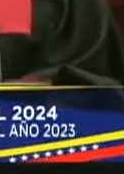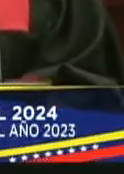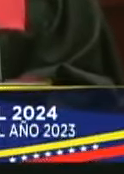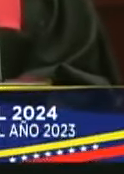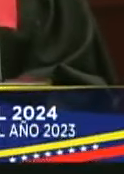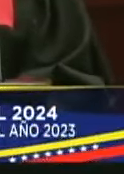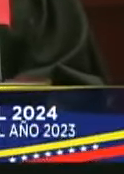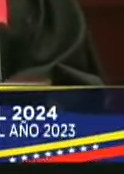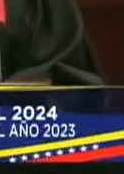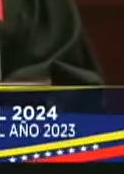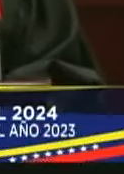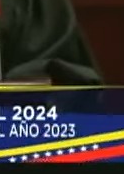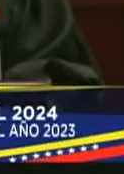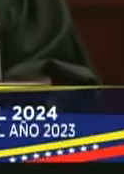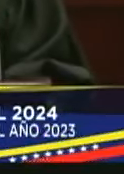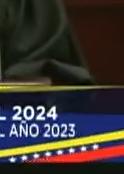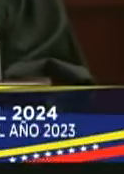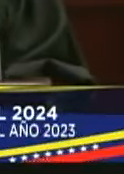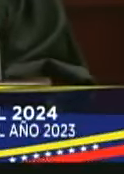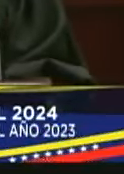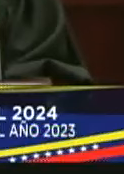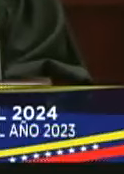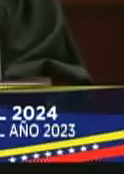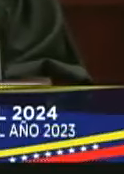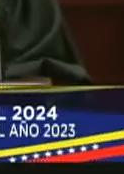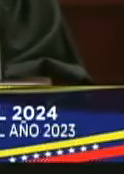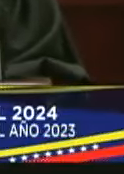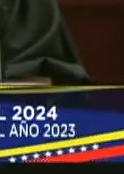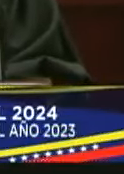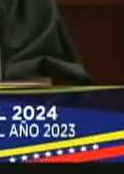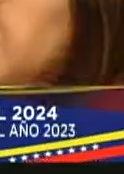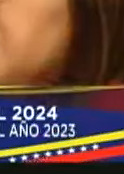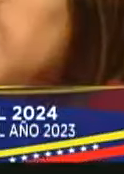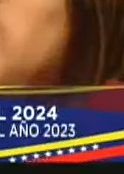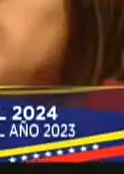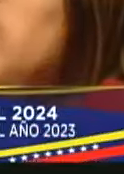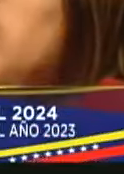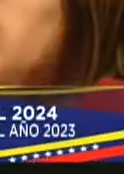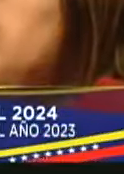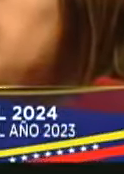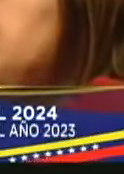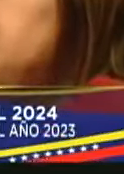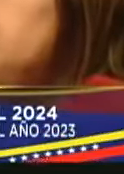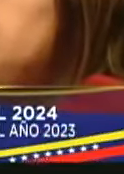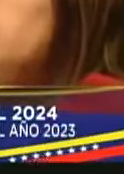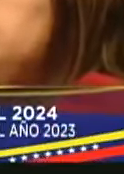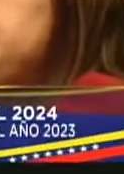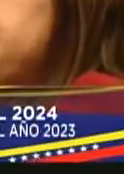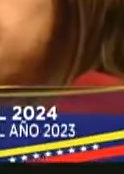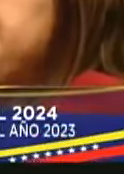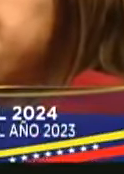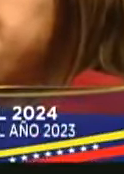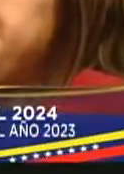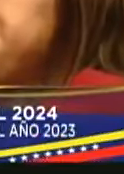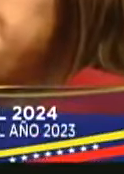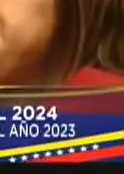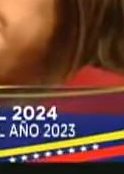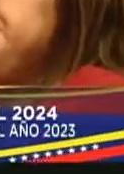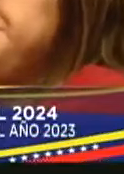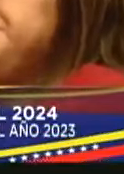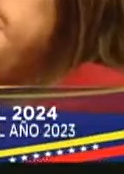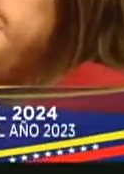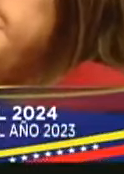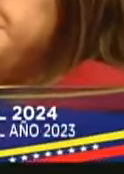nueva Constitución de 1999 permite la legitimidad del nuevo Estado constitucional, social, de derecho